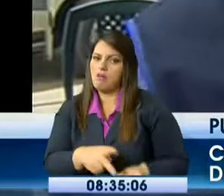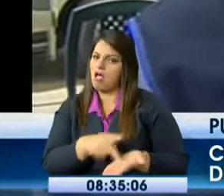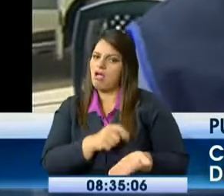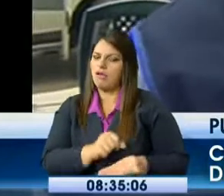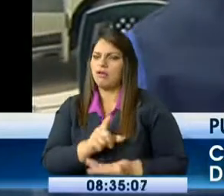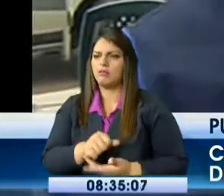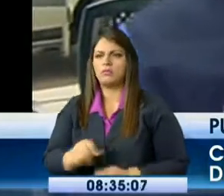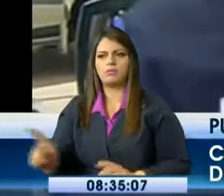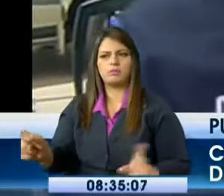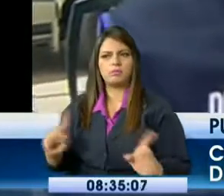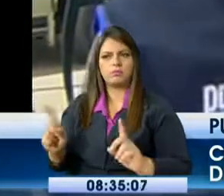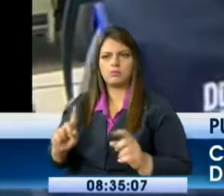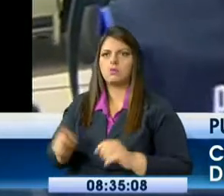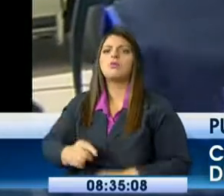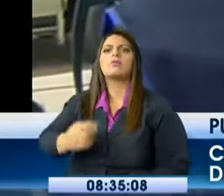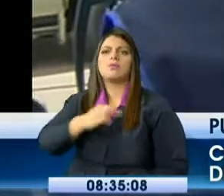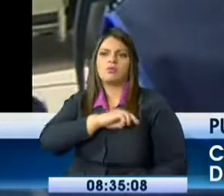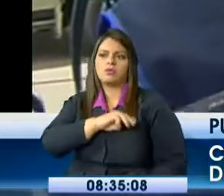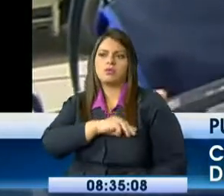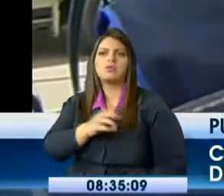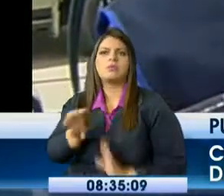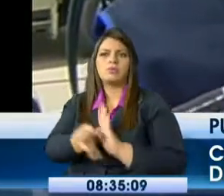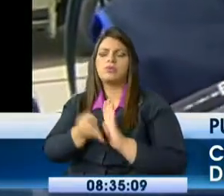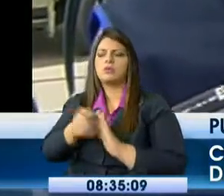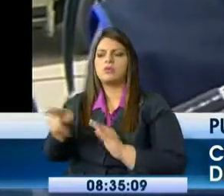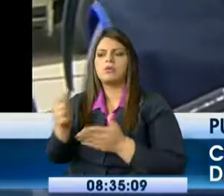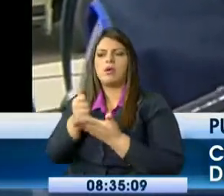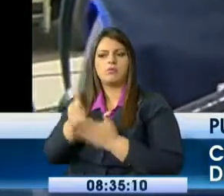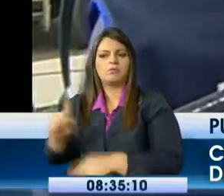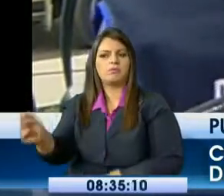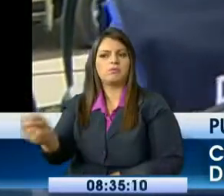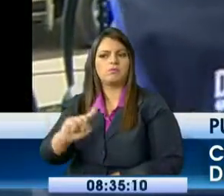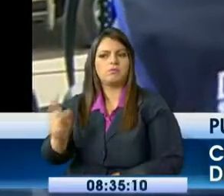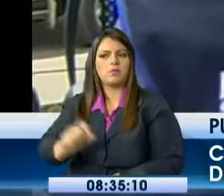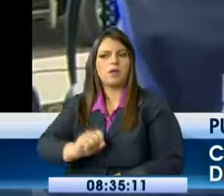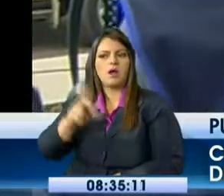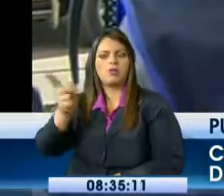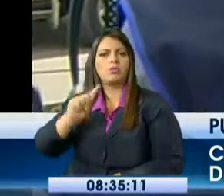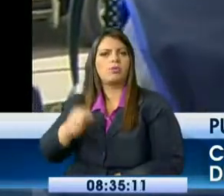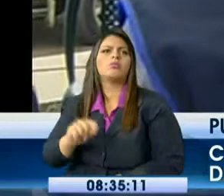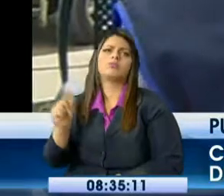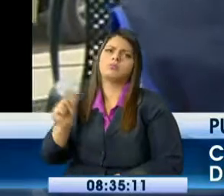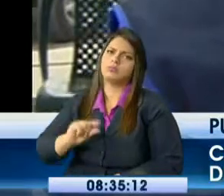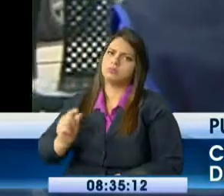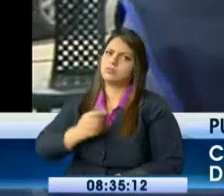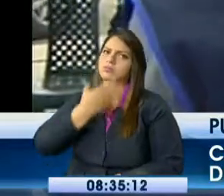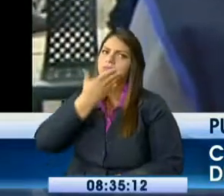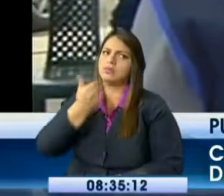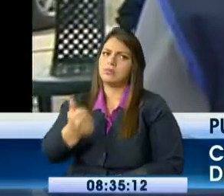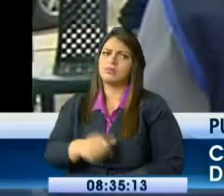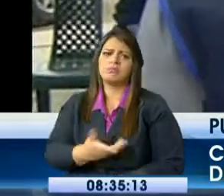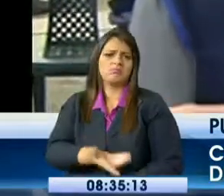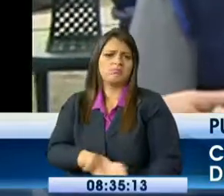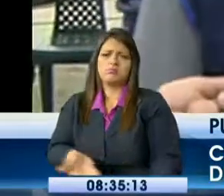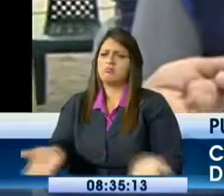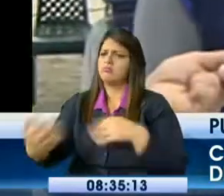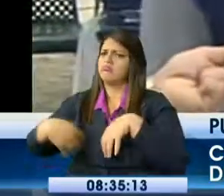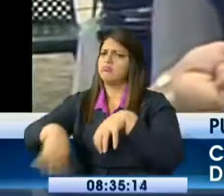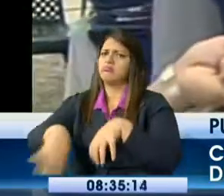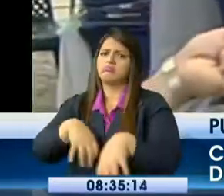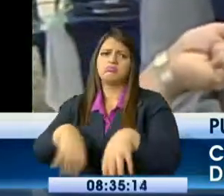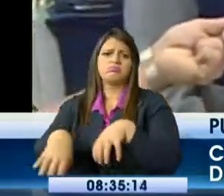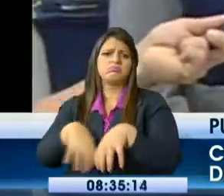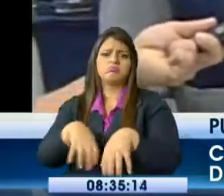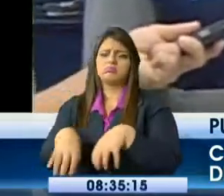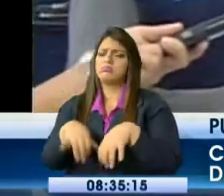verificar. Entonces, mientras ellos consigan, bien pueden seguir desarrollando su actividad en... al